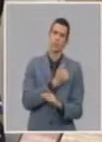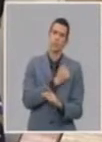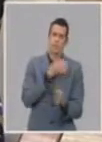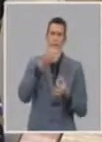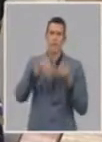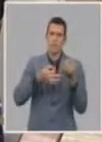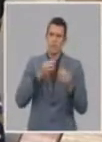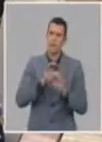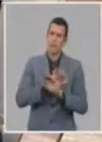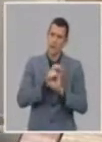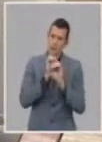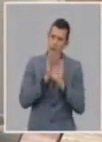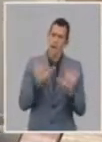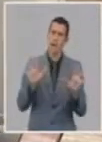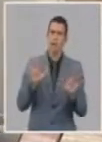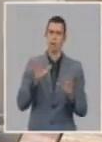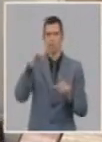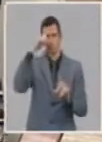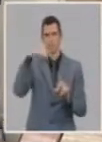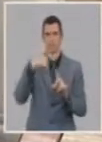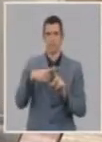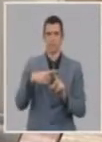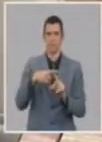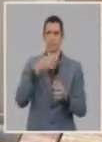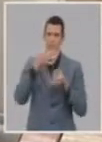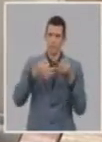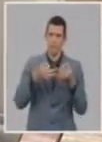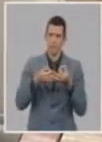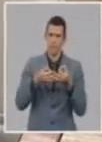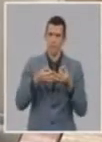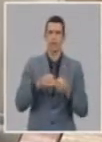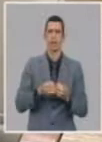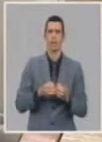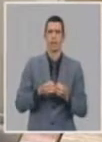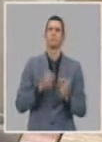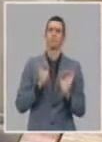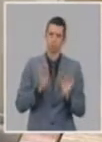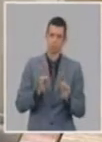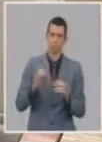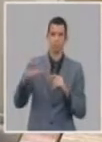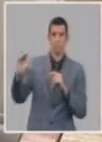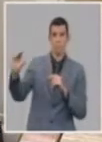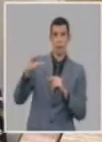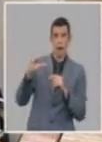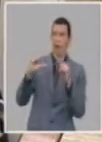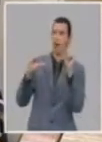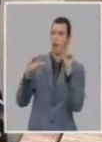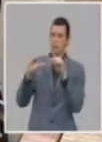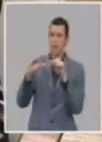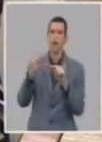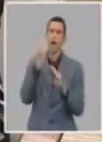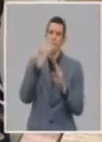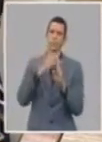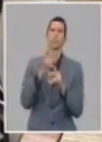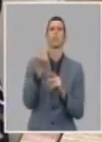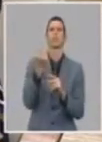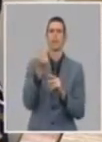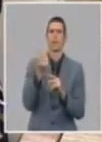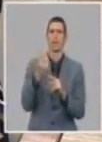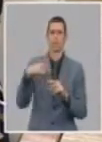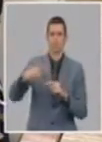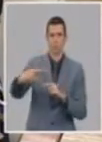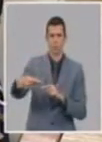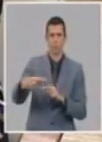septiembre, que cuando usted está en teletrabajo, usted mantiene el pago de ese estipendio para el almuerzo. No se le retira, que también ha sido una